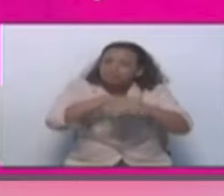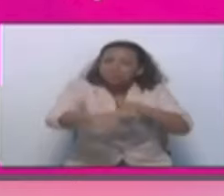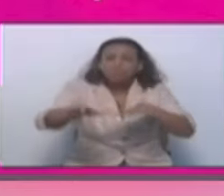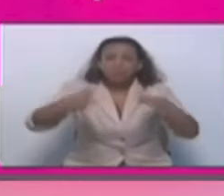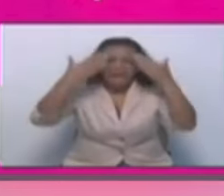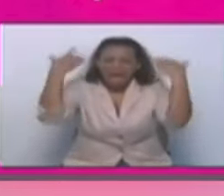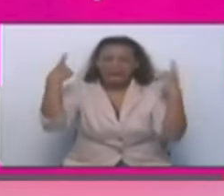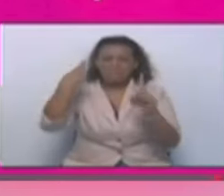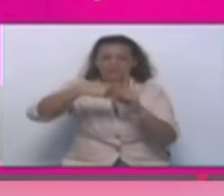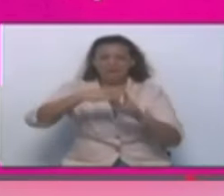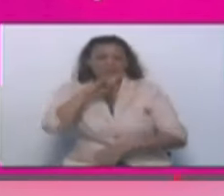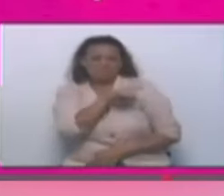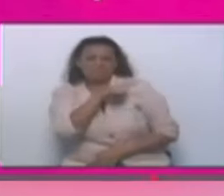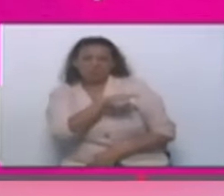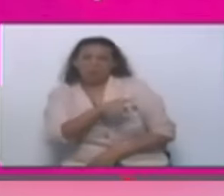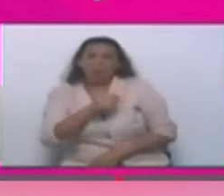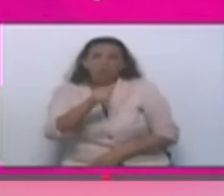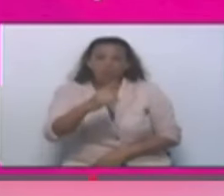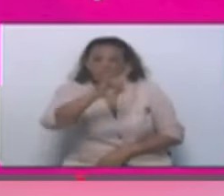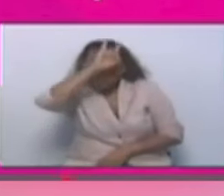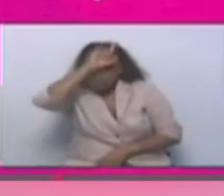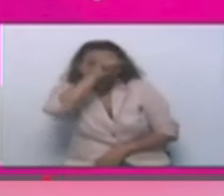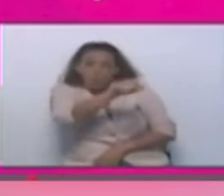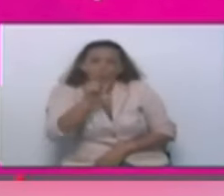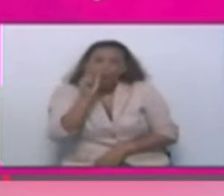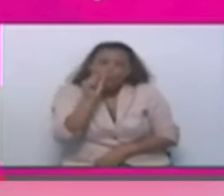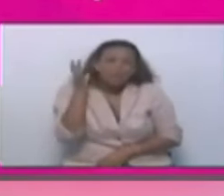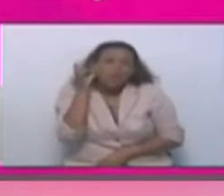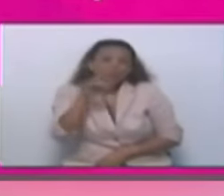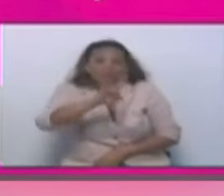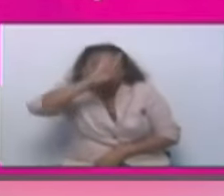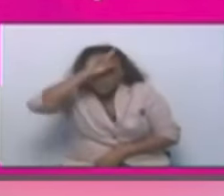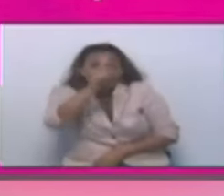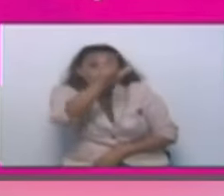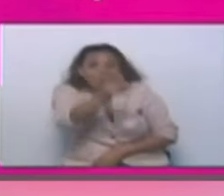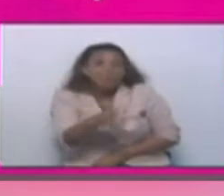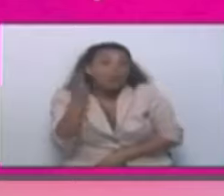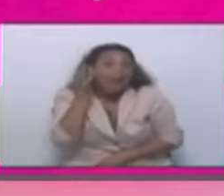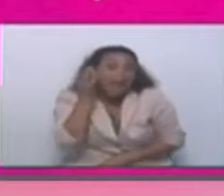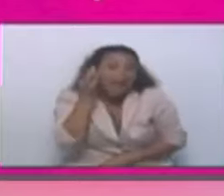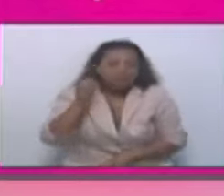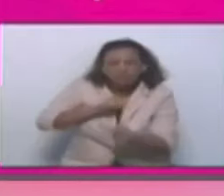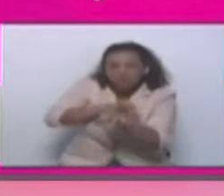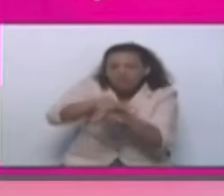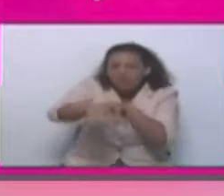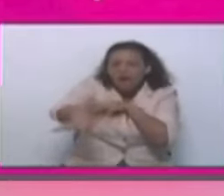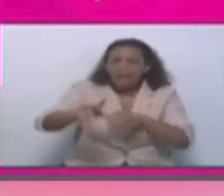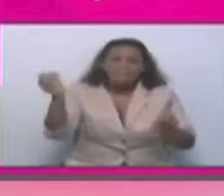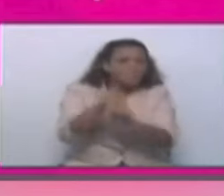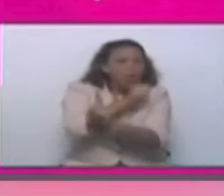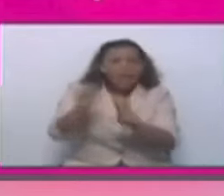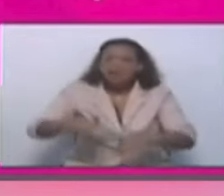malas energías de ustedes, demonios y demonias. De ti, demonia, que quiere llenar a Venezuela de